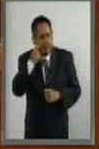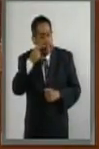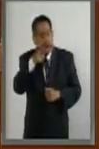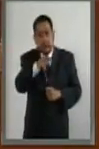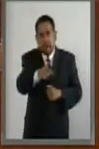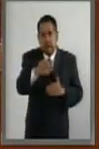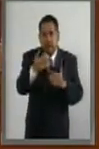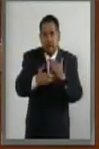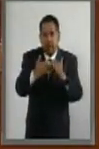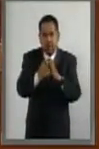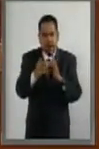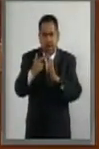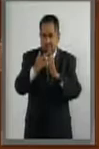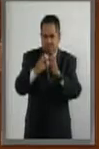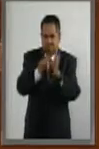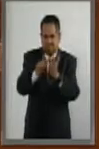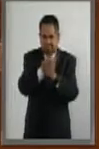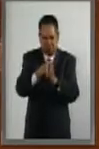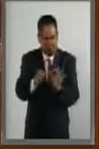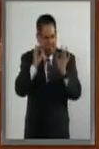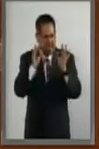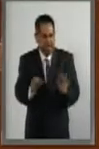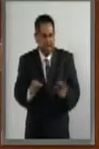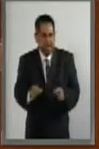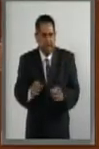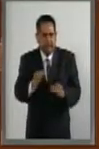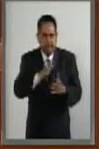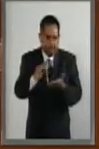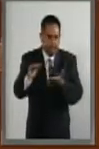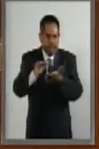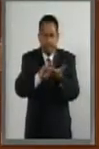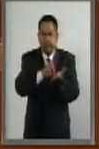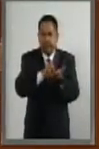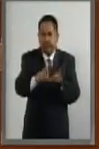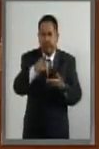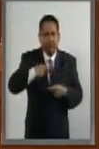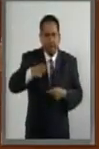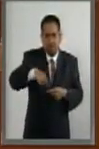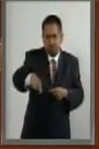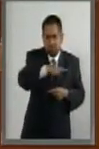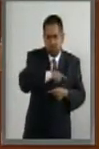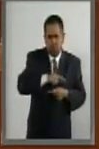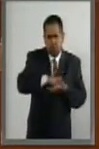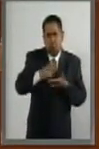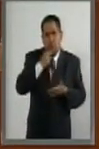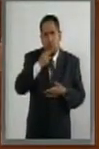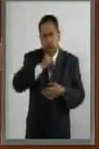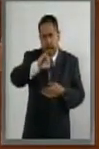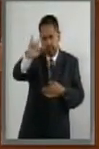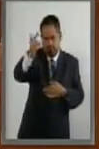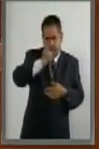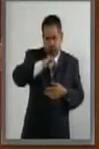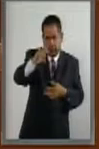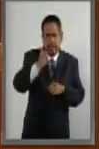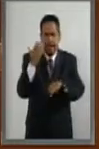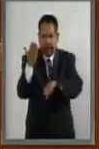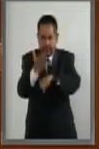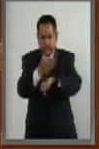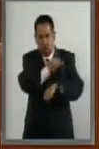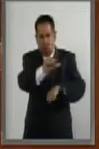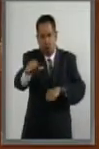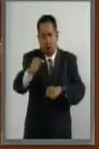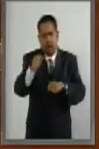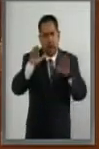la falta de una regulación específica que establezca los derechos de los pasajeros y dé sanciones a los prestadores de